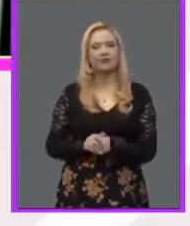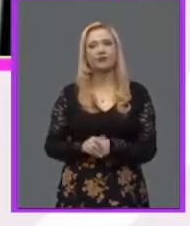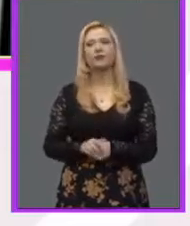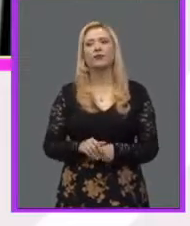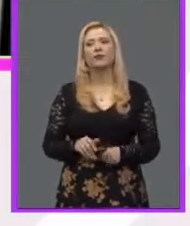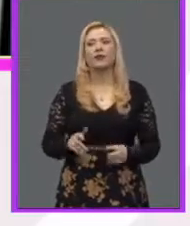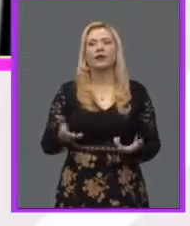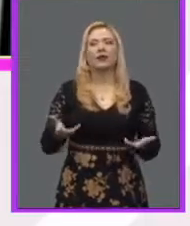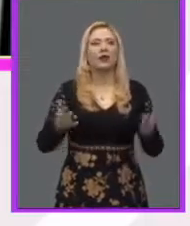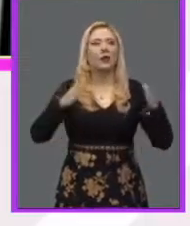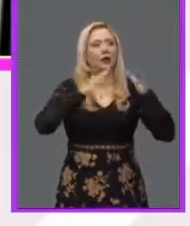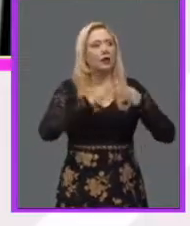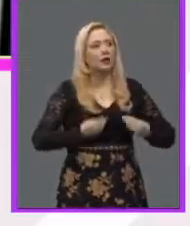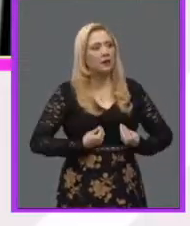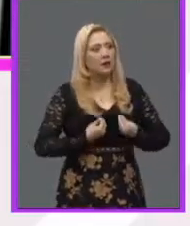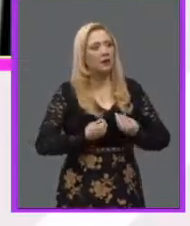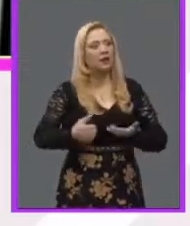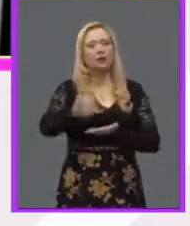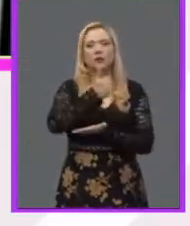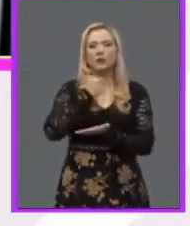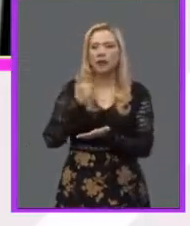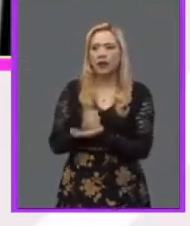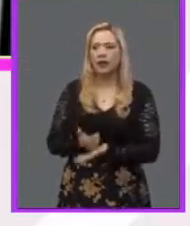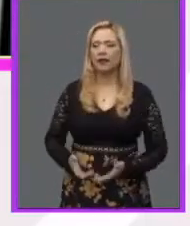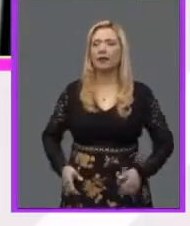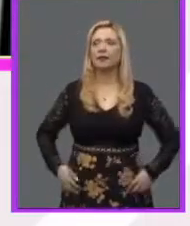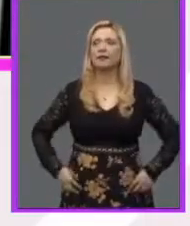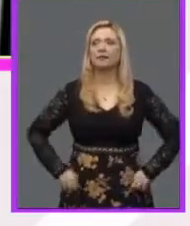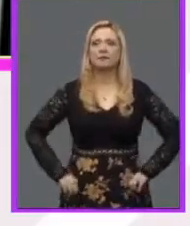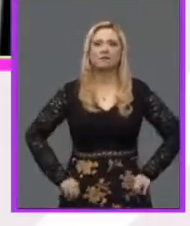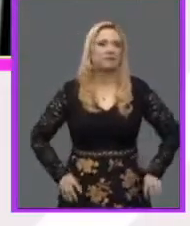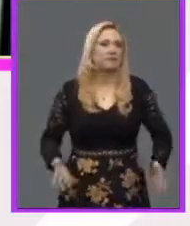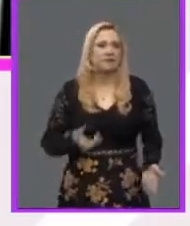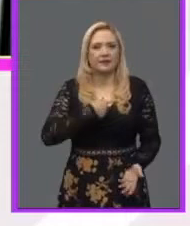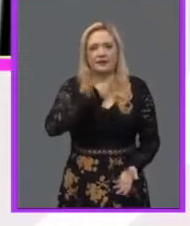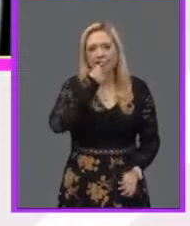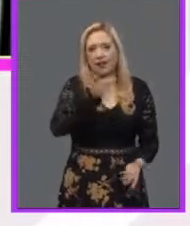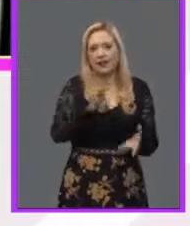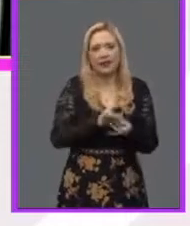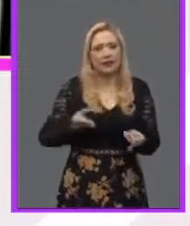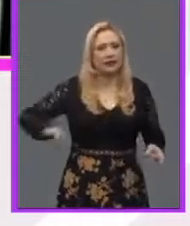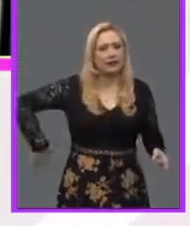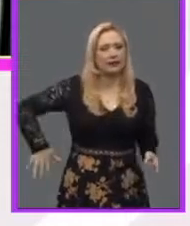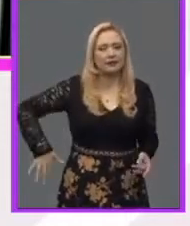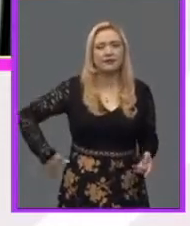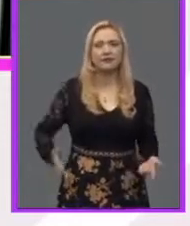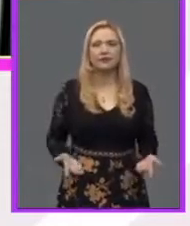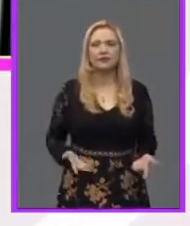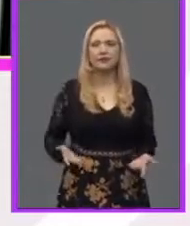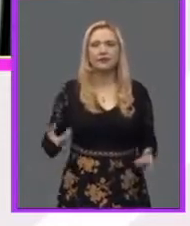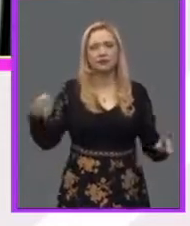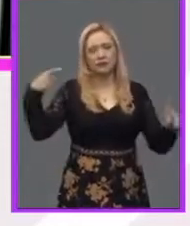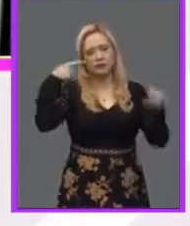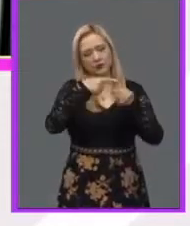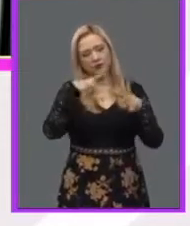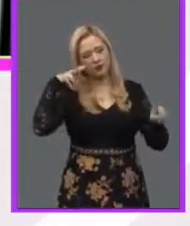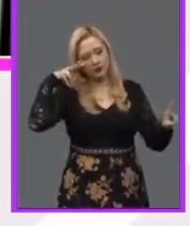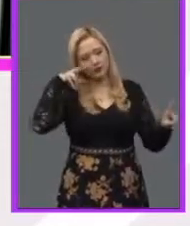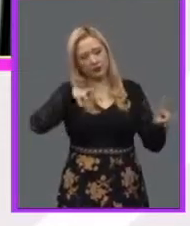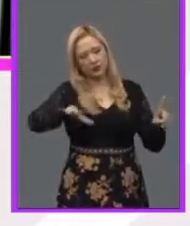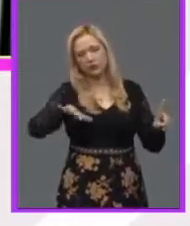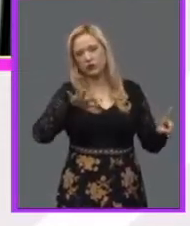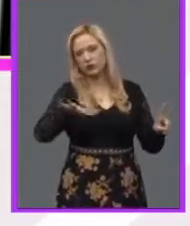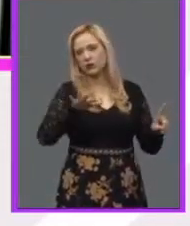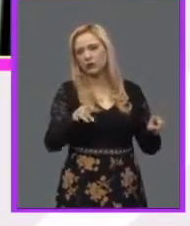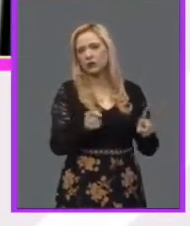sociedad, pues en la gestión de la vivienda y la ciudad también está presente, como ya hemos estado comentando, y una de las muchas formas en las que